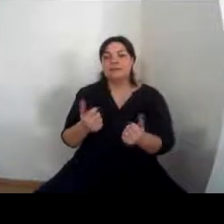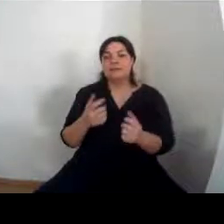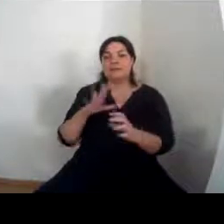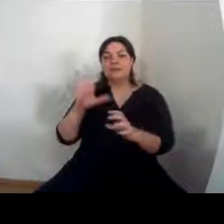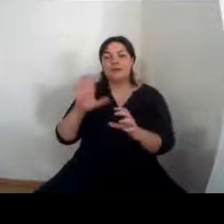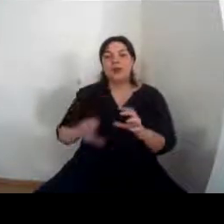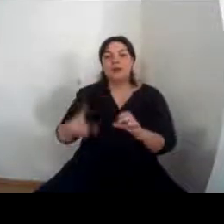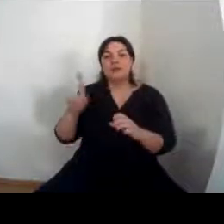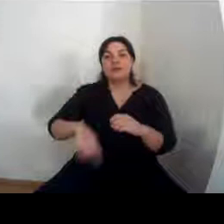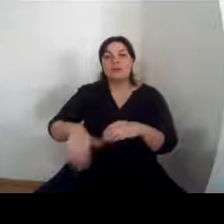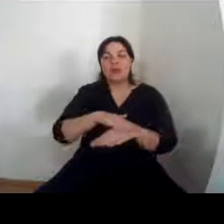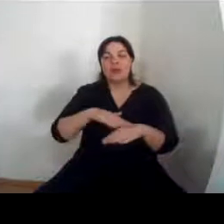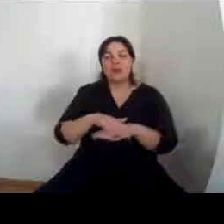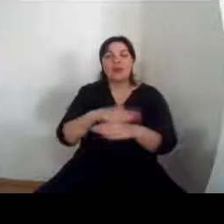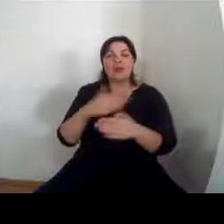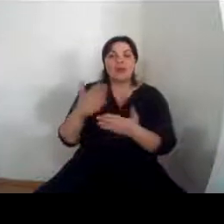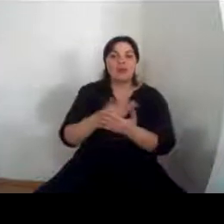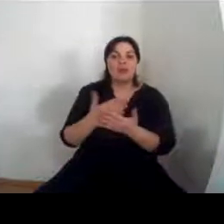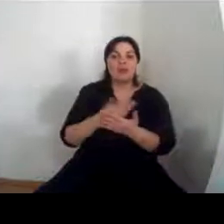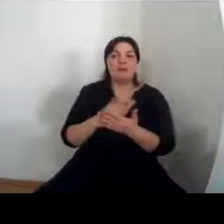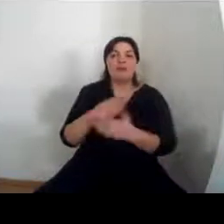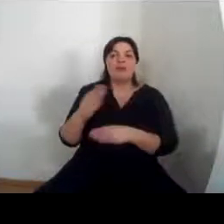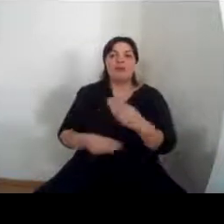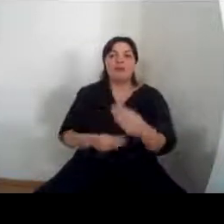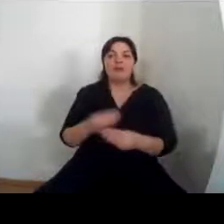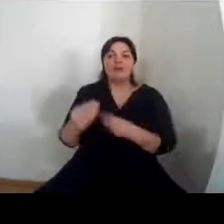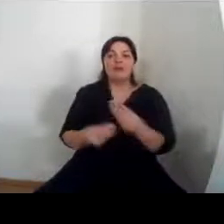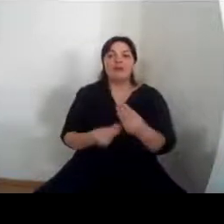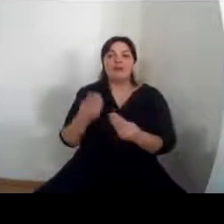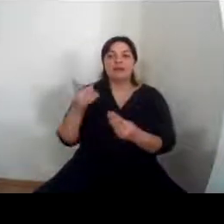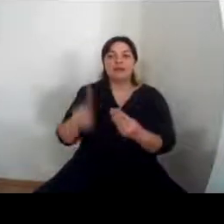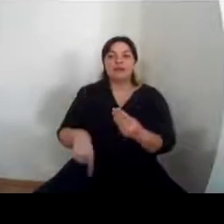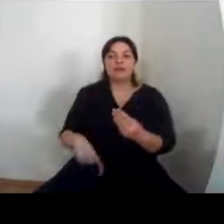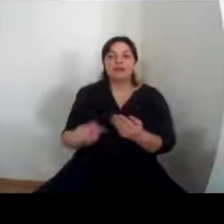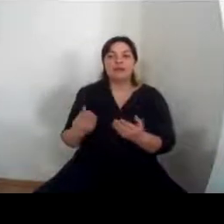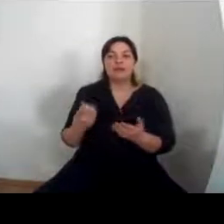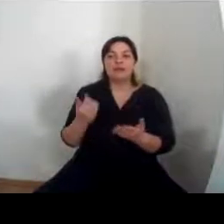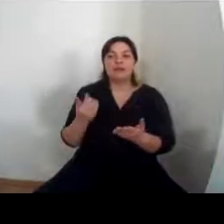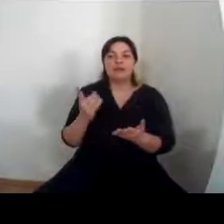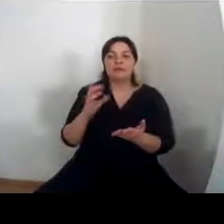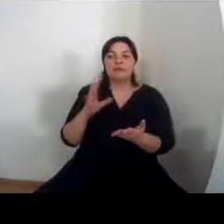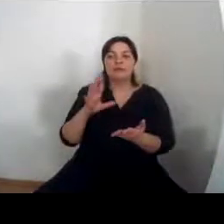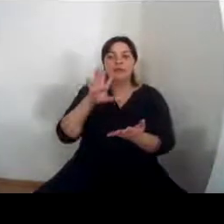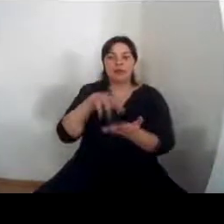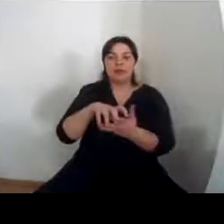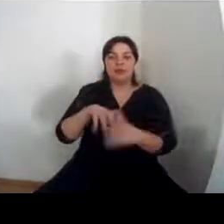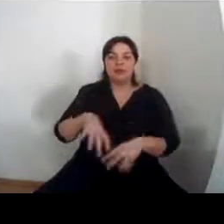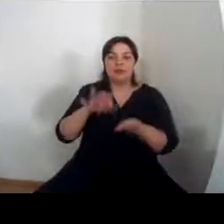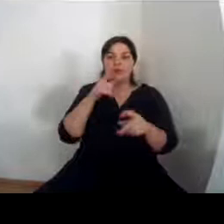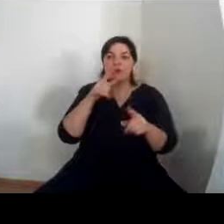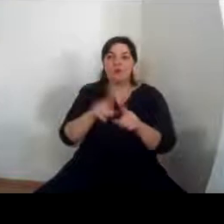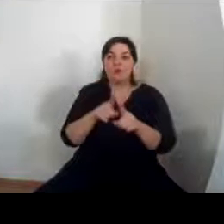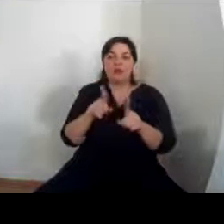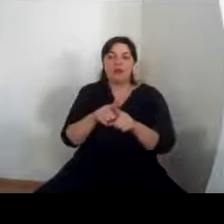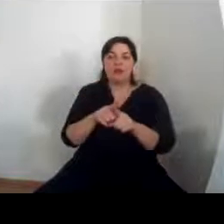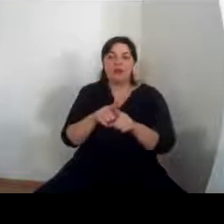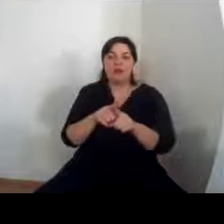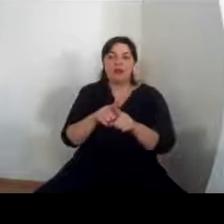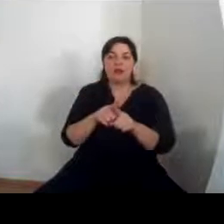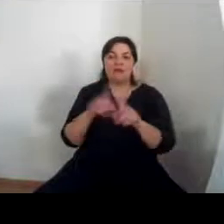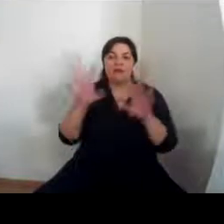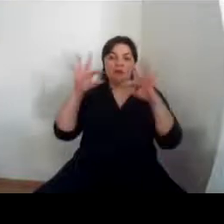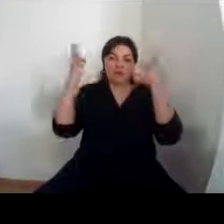de los gobiernos intermedios, véase diputaciones provinciales, véase la... Bueno, pues como dice el título del webinario,